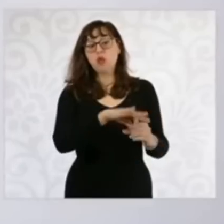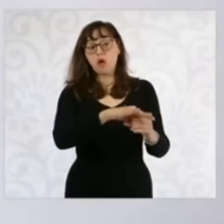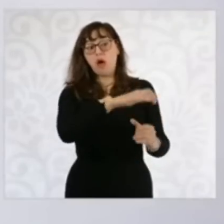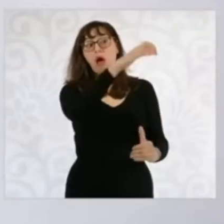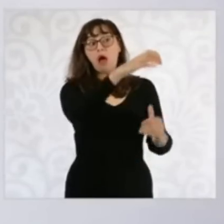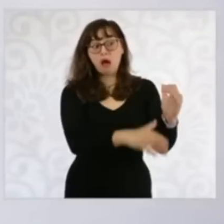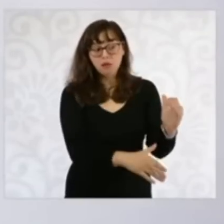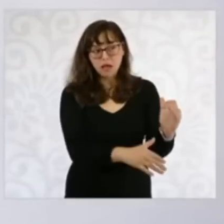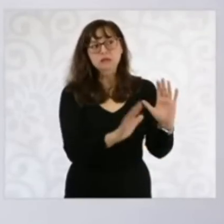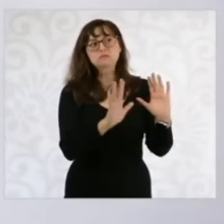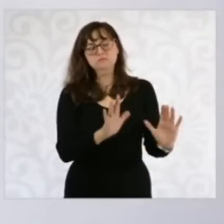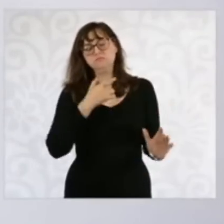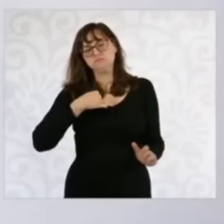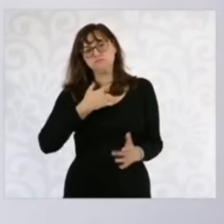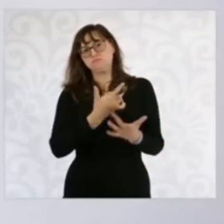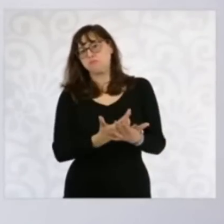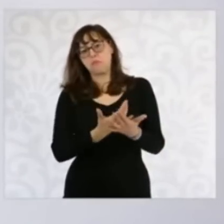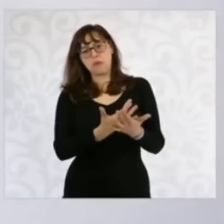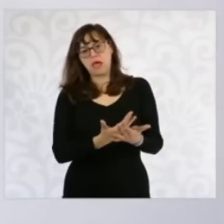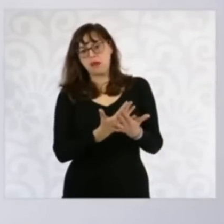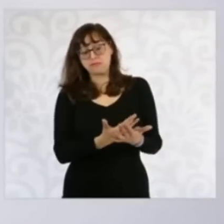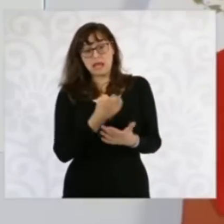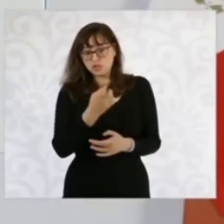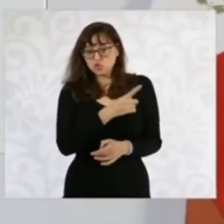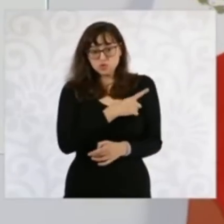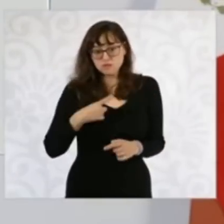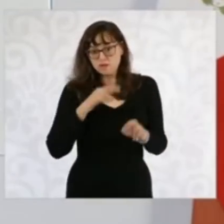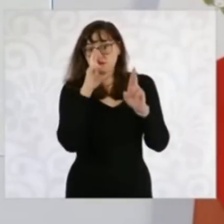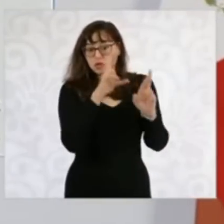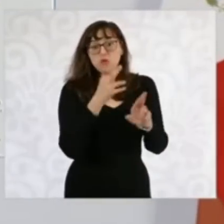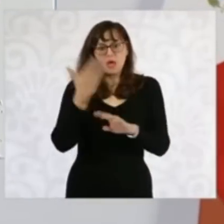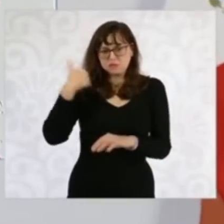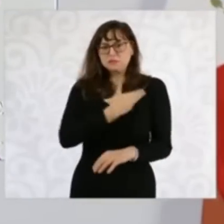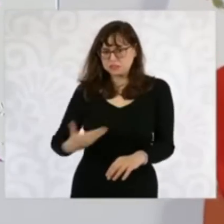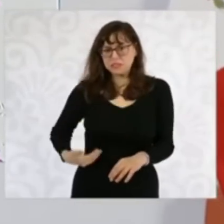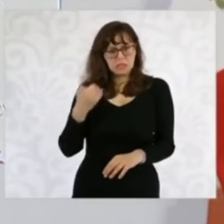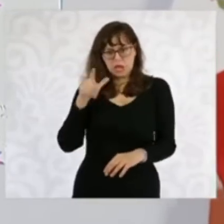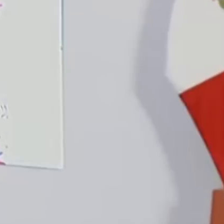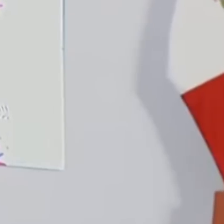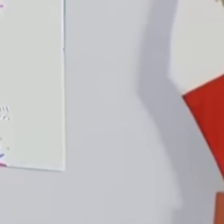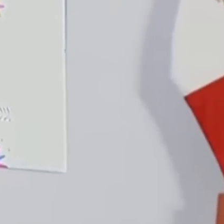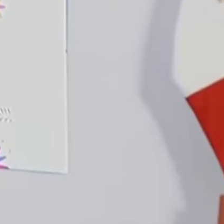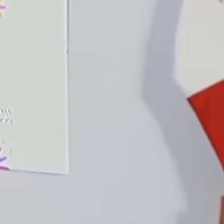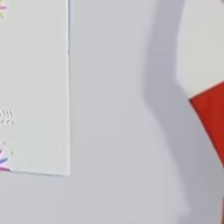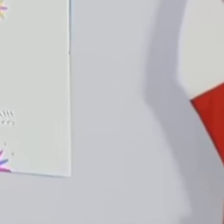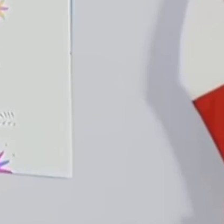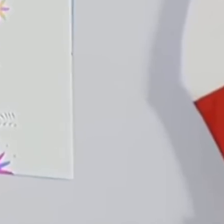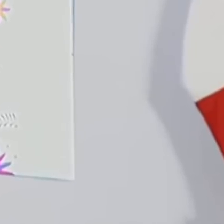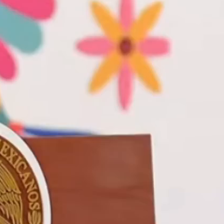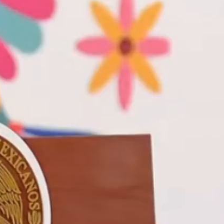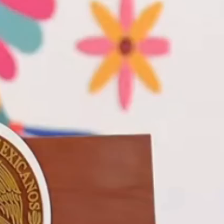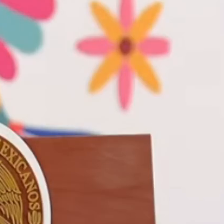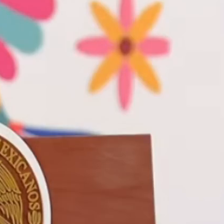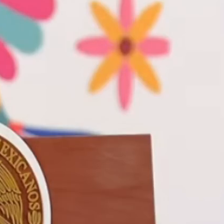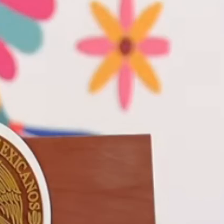lo hizo en su momento el presidente López Obrador, y es la misma actitud que debe tomar el gobierno de México. Entonces,